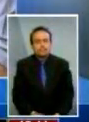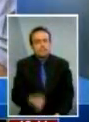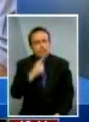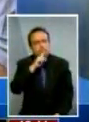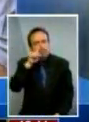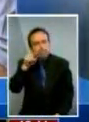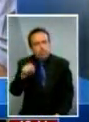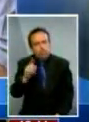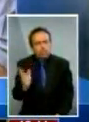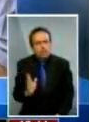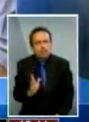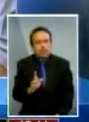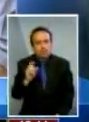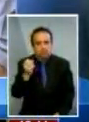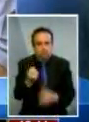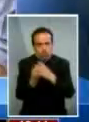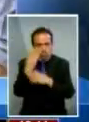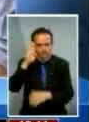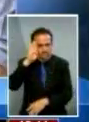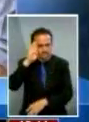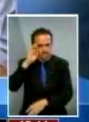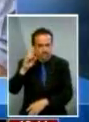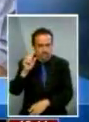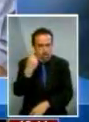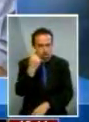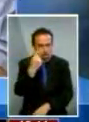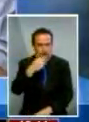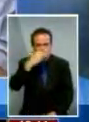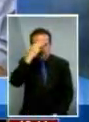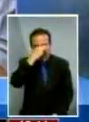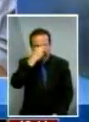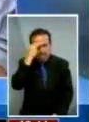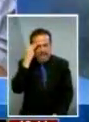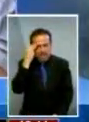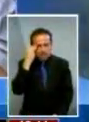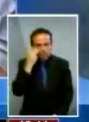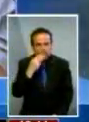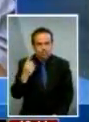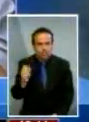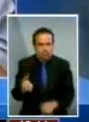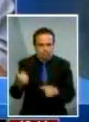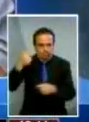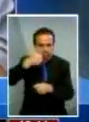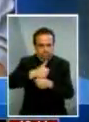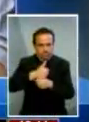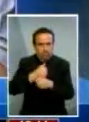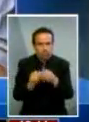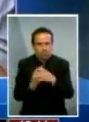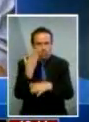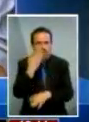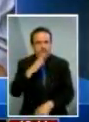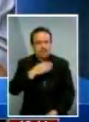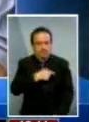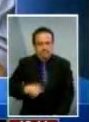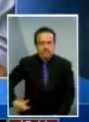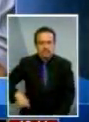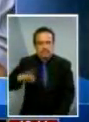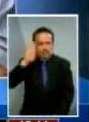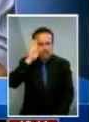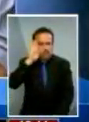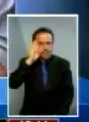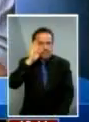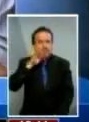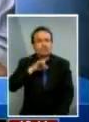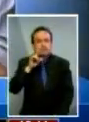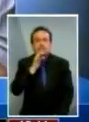viene un nuevo gobierno a partir del 11 de marzo. La presidenta electa Michelle